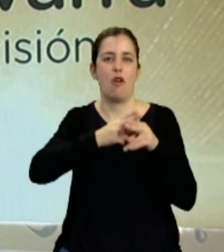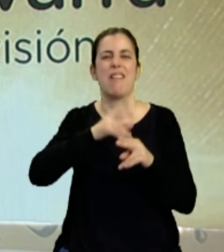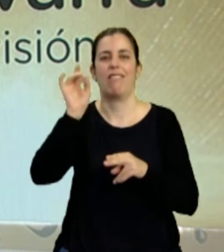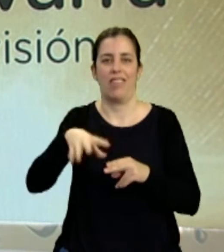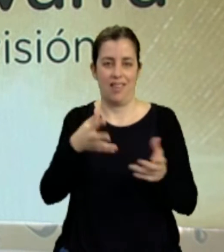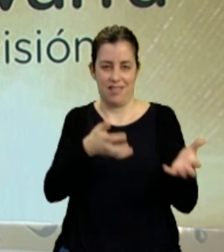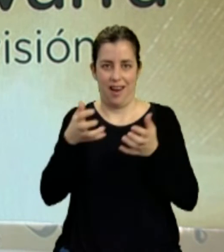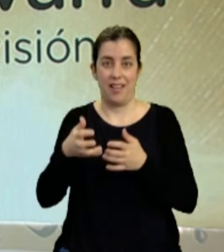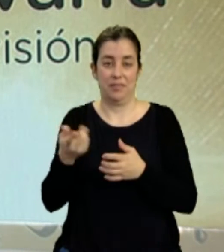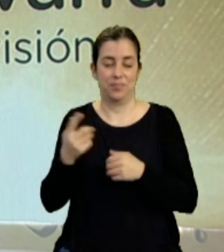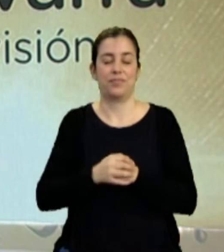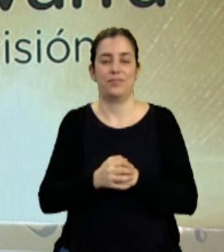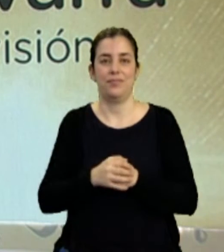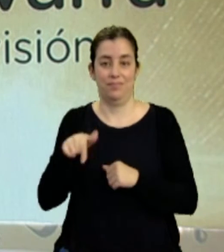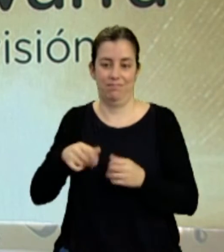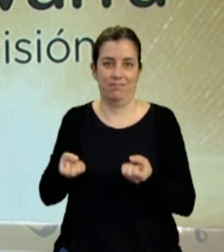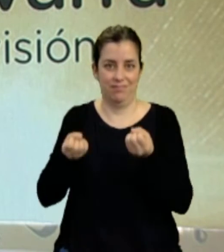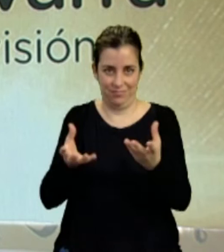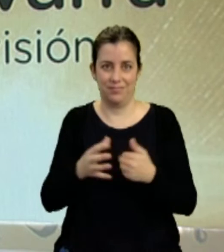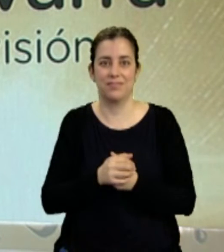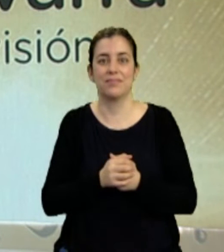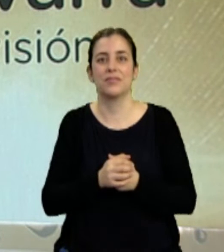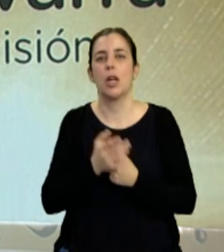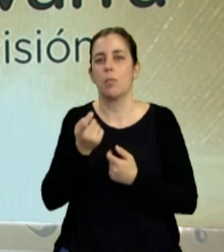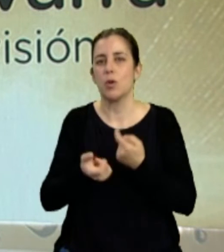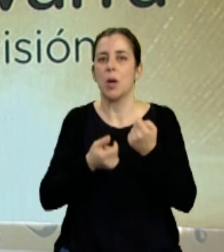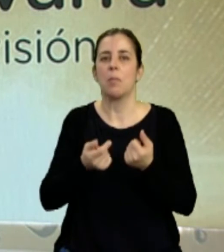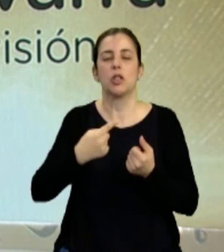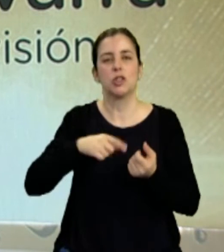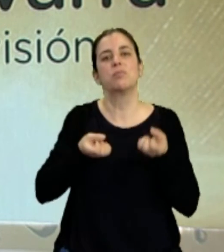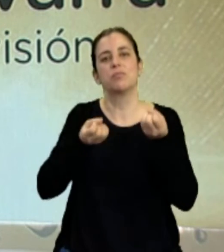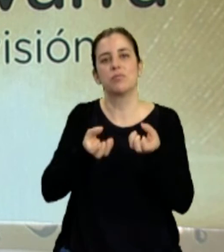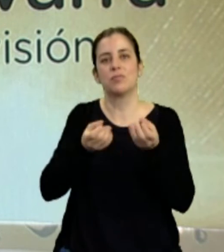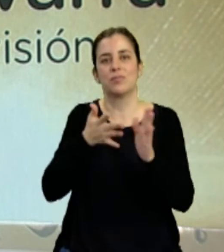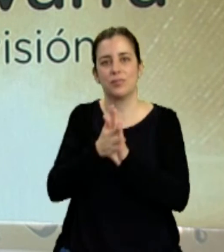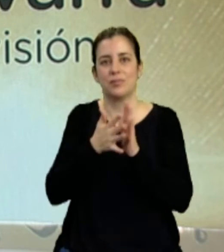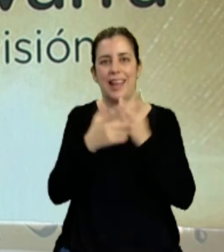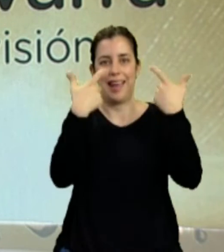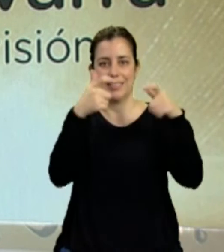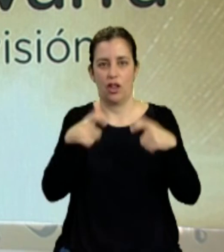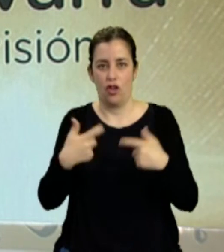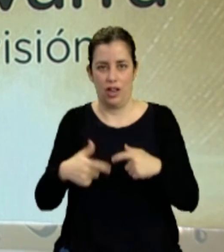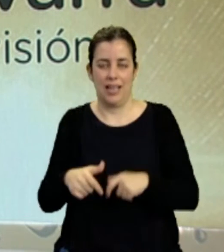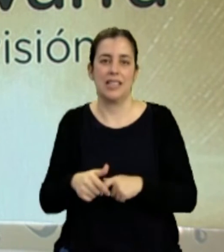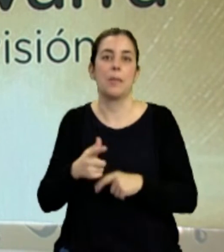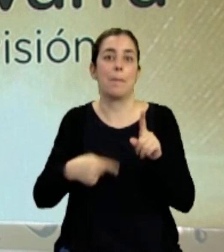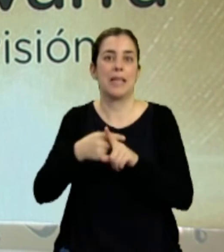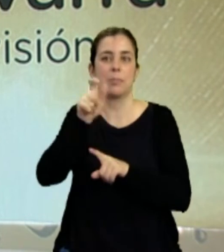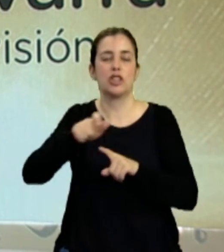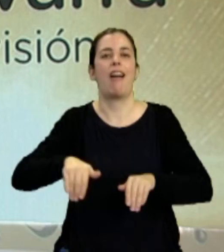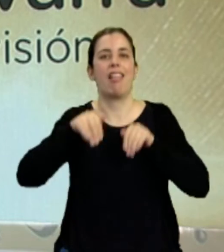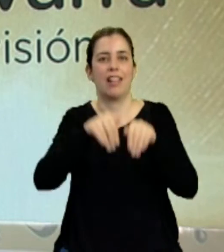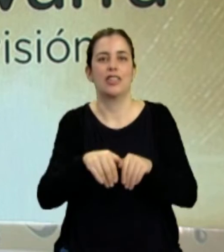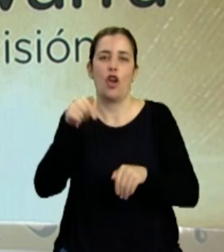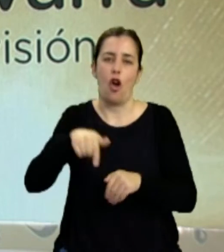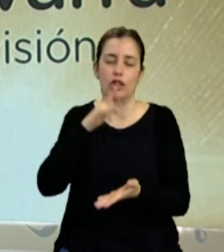aquí. Y a partir de hoy vamos a ir desgranando una a una las 6 categorías y los candidatos y candidatas que forman parte de ella. Comenzamos hoy con los